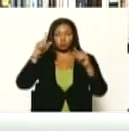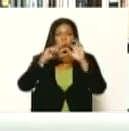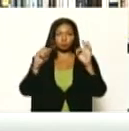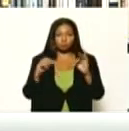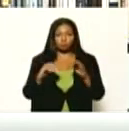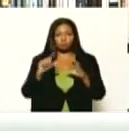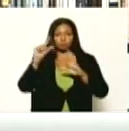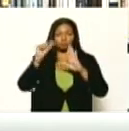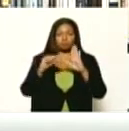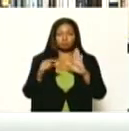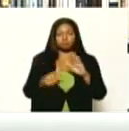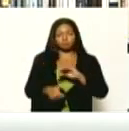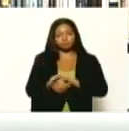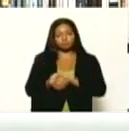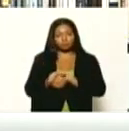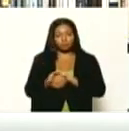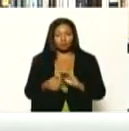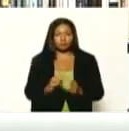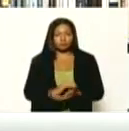la reducción lenta.